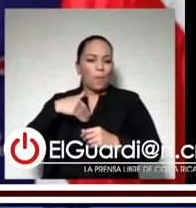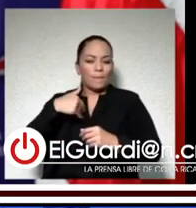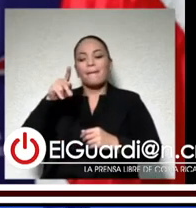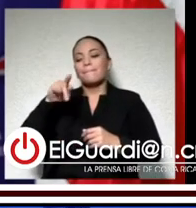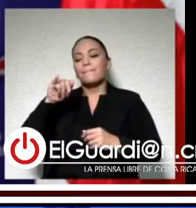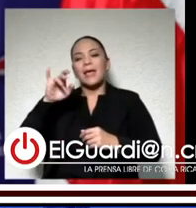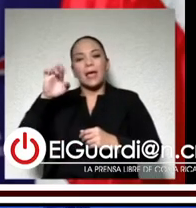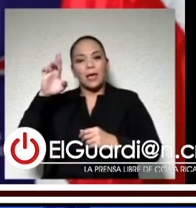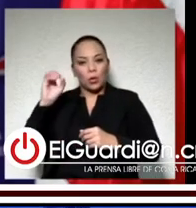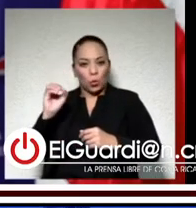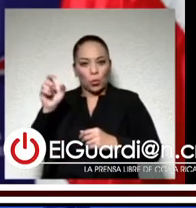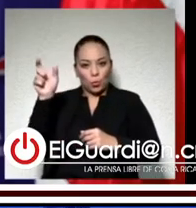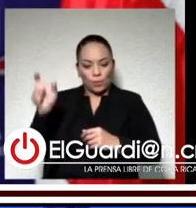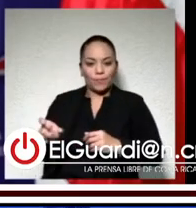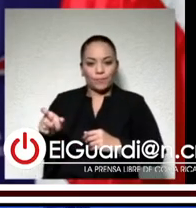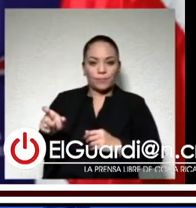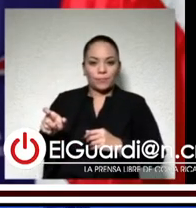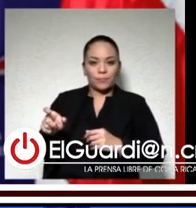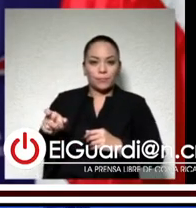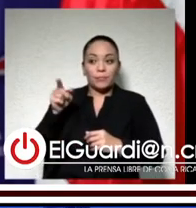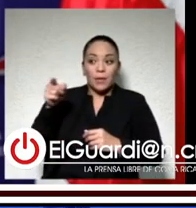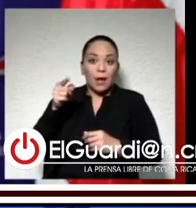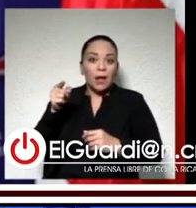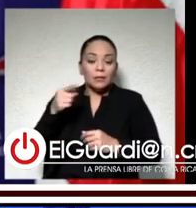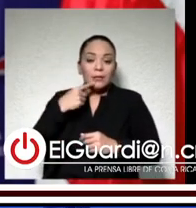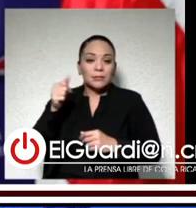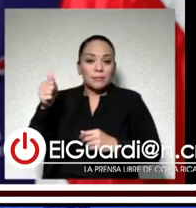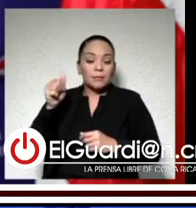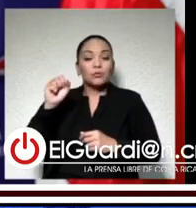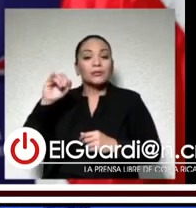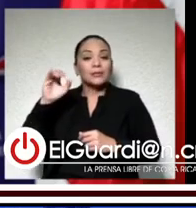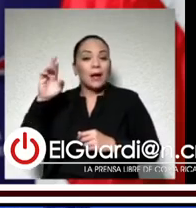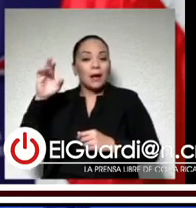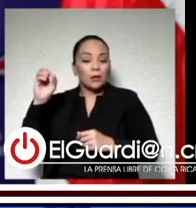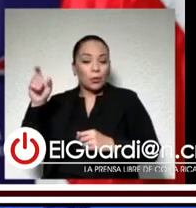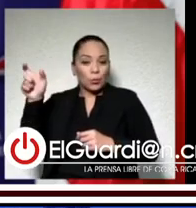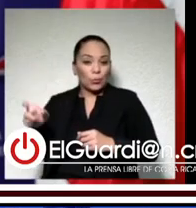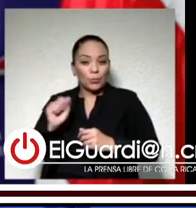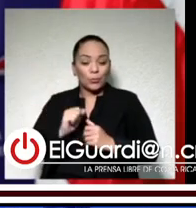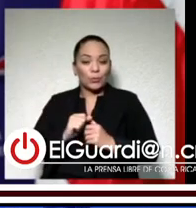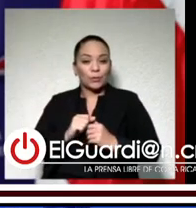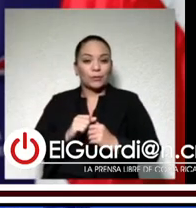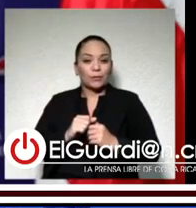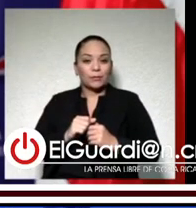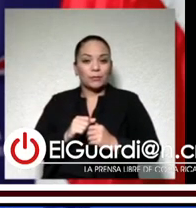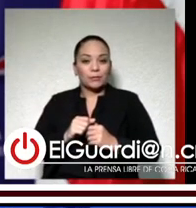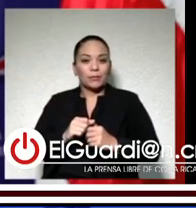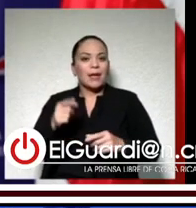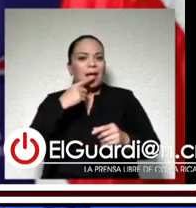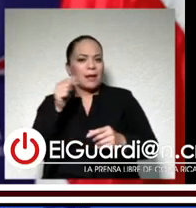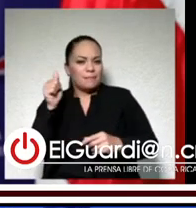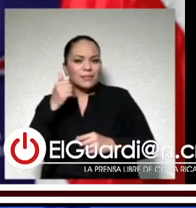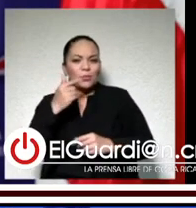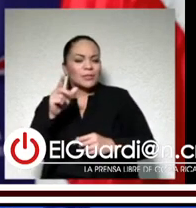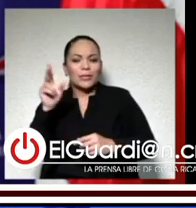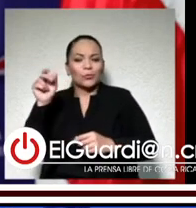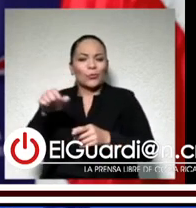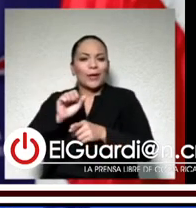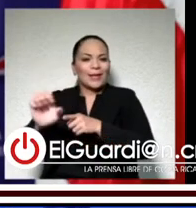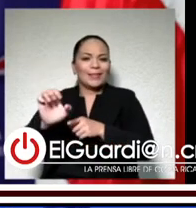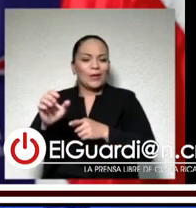como sicario y tenemos los audios que dice. Ah, bueno. El mismo lo dice, no soy ético. Ah, bueno, ¿qué he